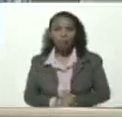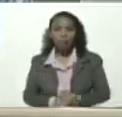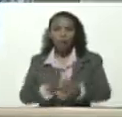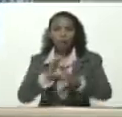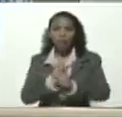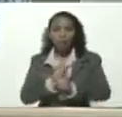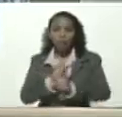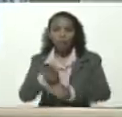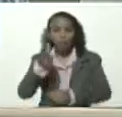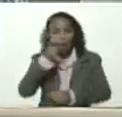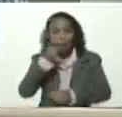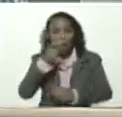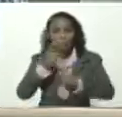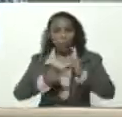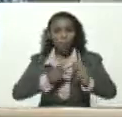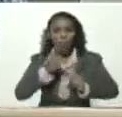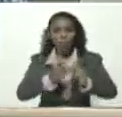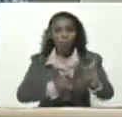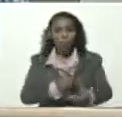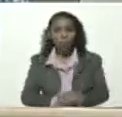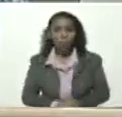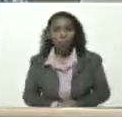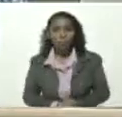Confiabilidad y seguridad del proceso.